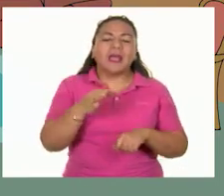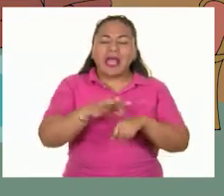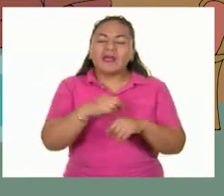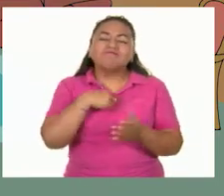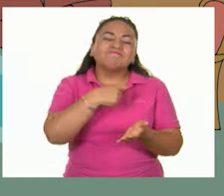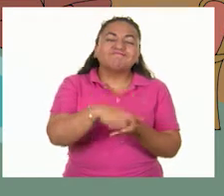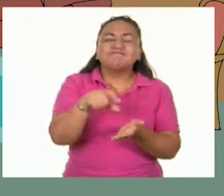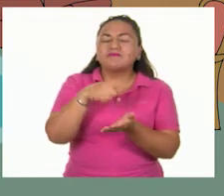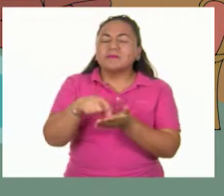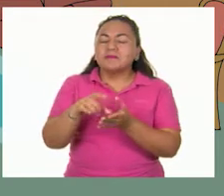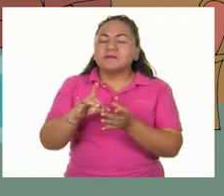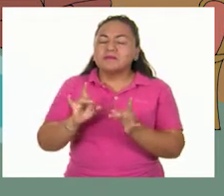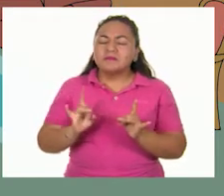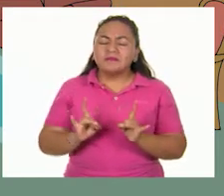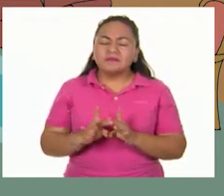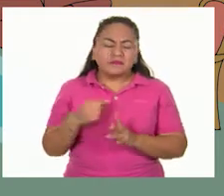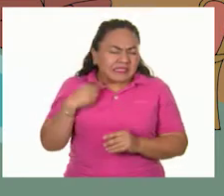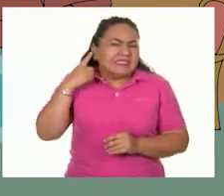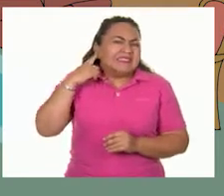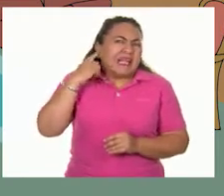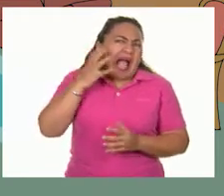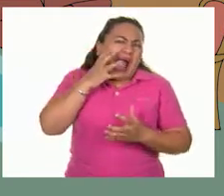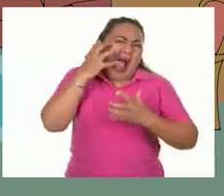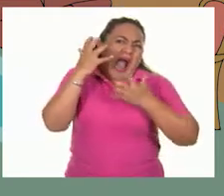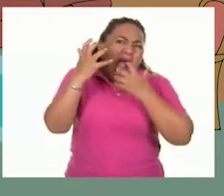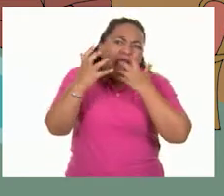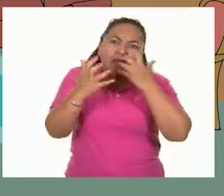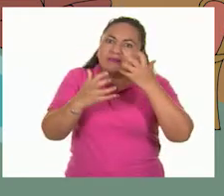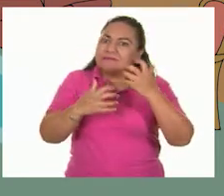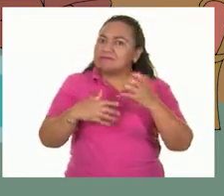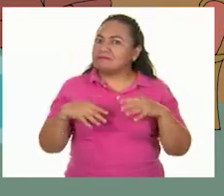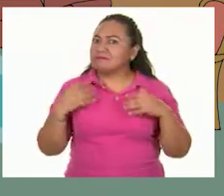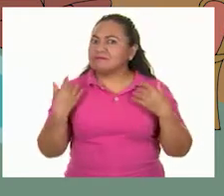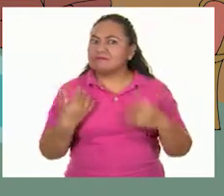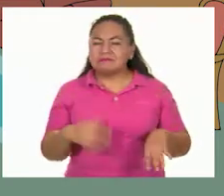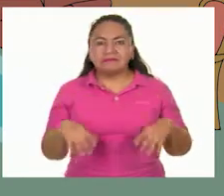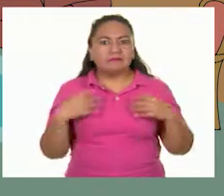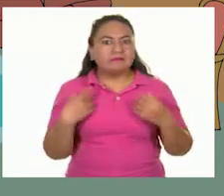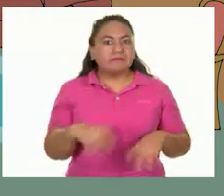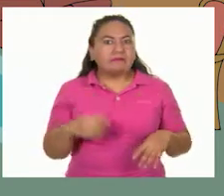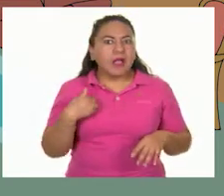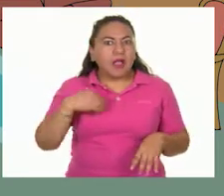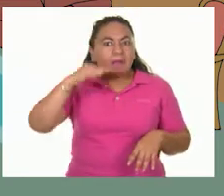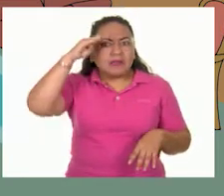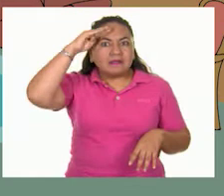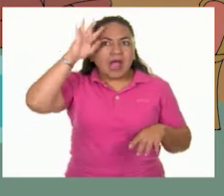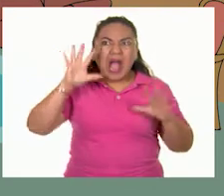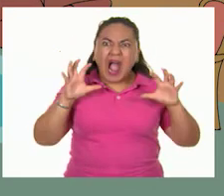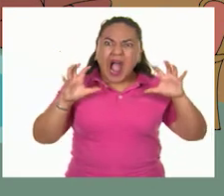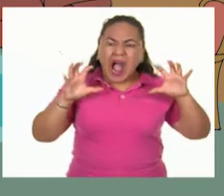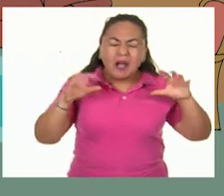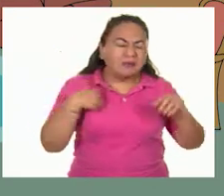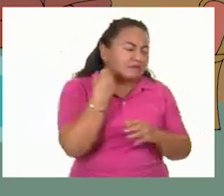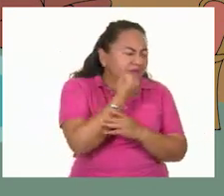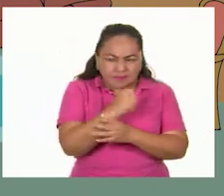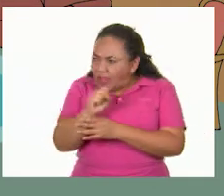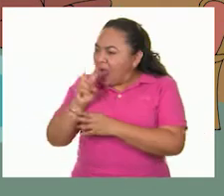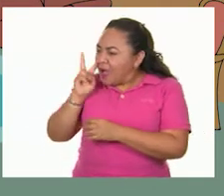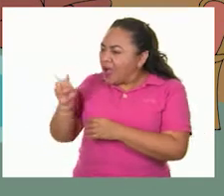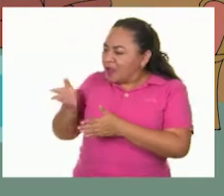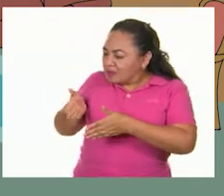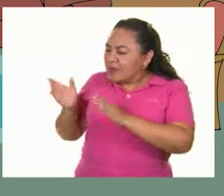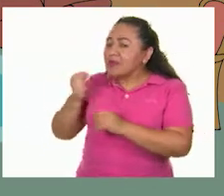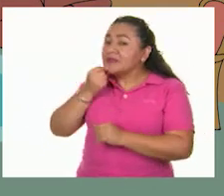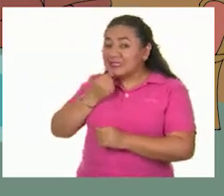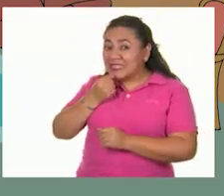carne. Y de pronto escucho unos gritos. ¡No, hombre! Yo creí que era un espectro de veras. Y volteo y veo ahí en el pasillo a